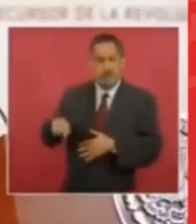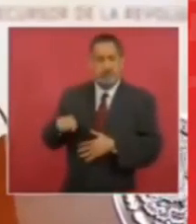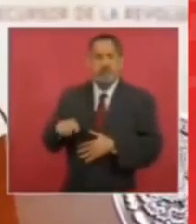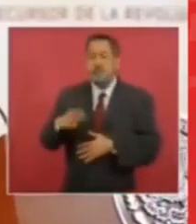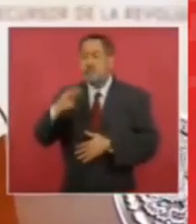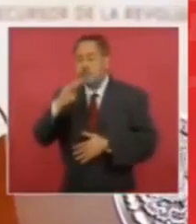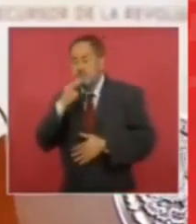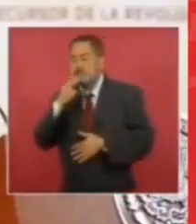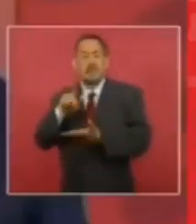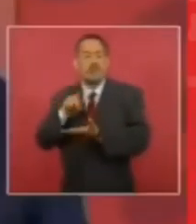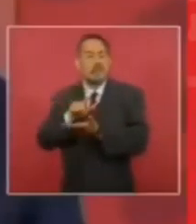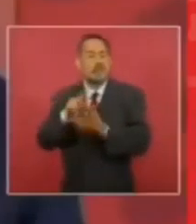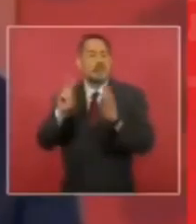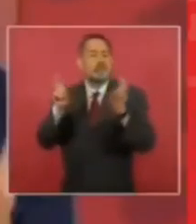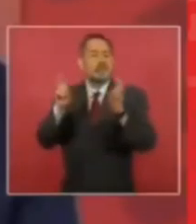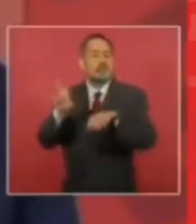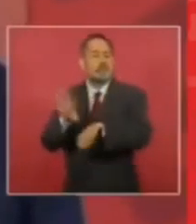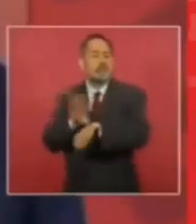limpia